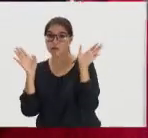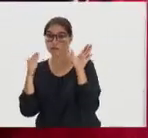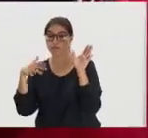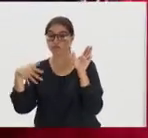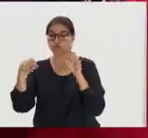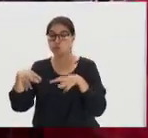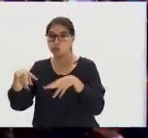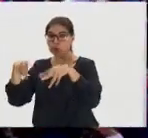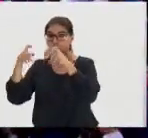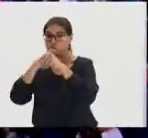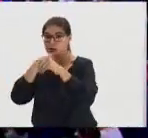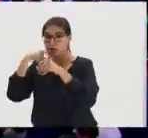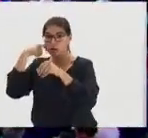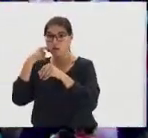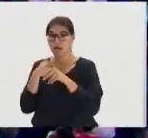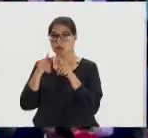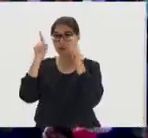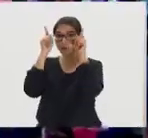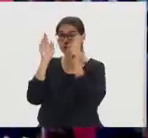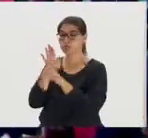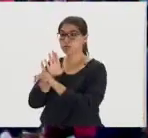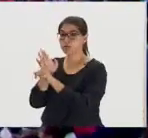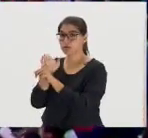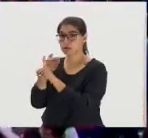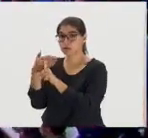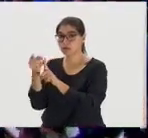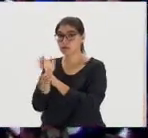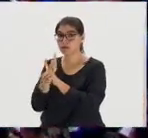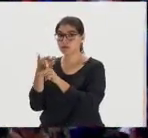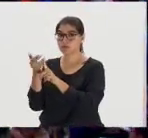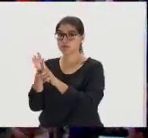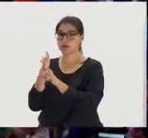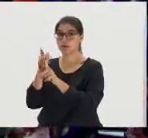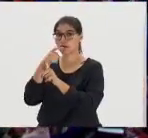quién? Vale, fíjese bien, primera afirmación.